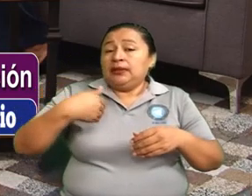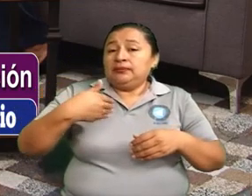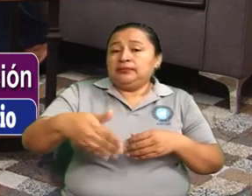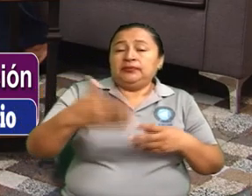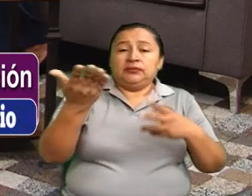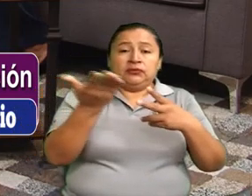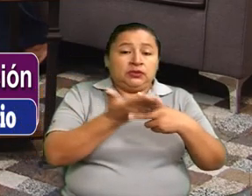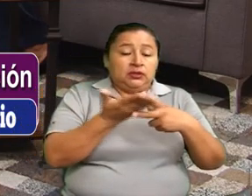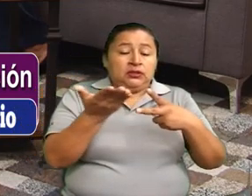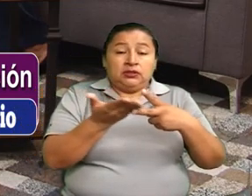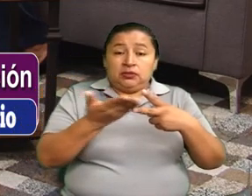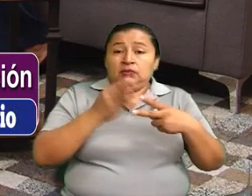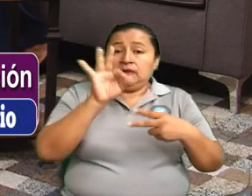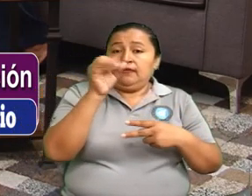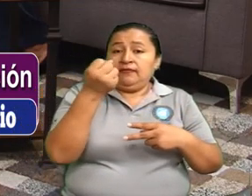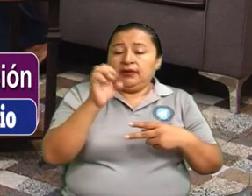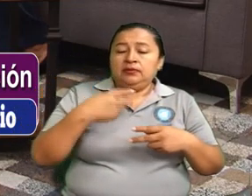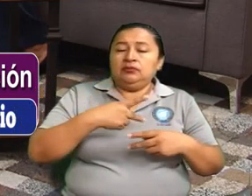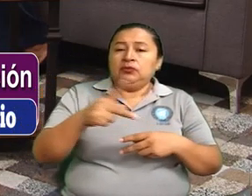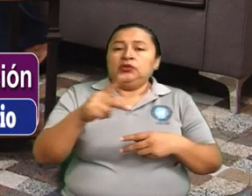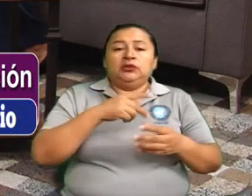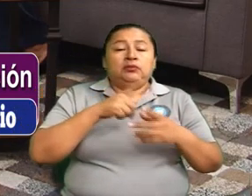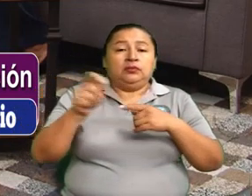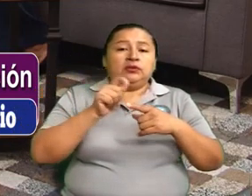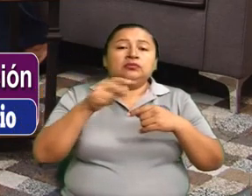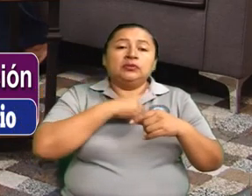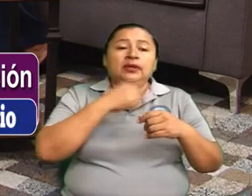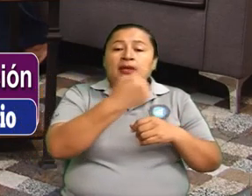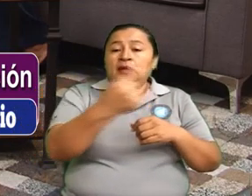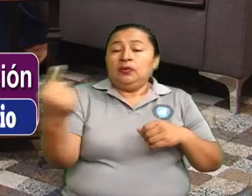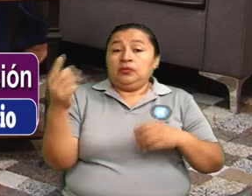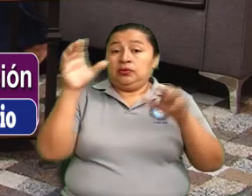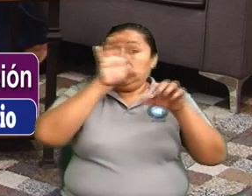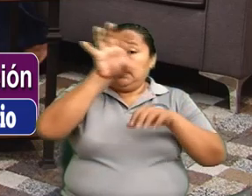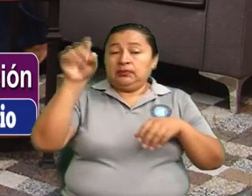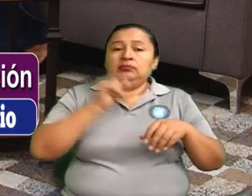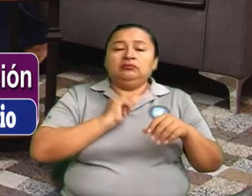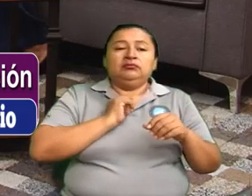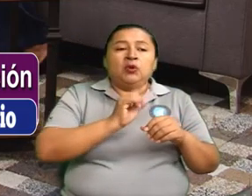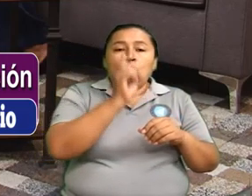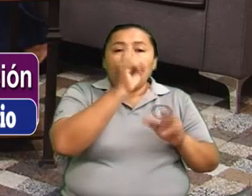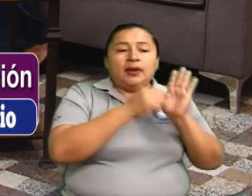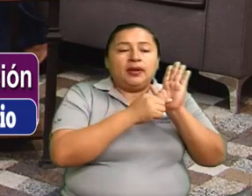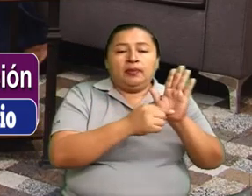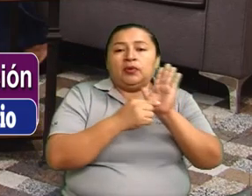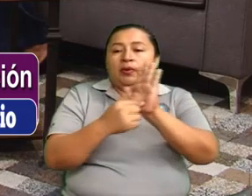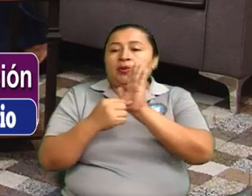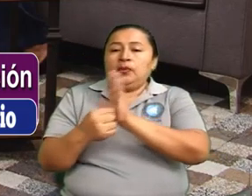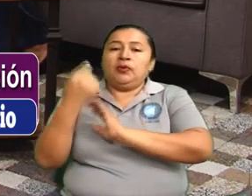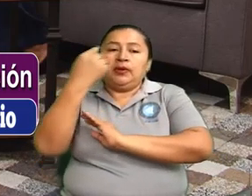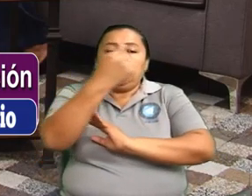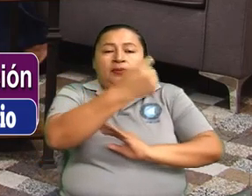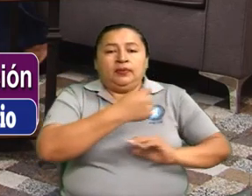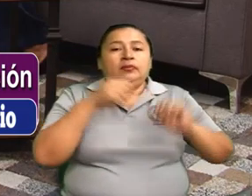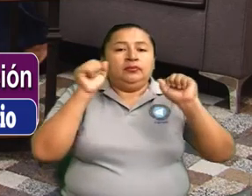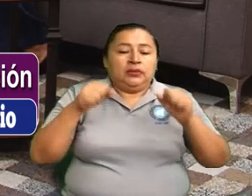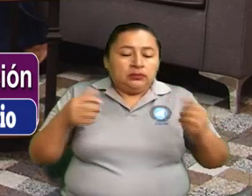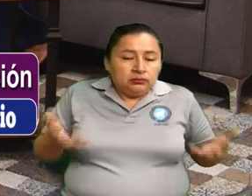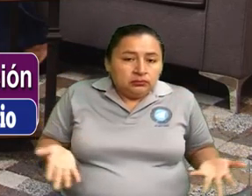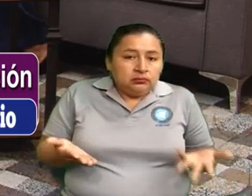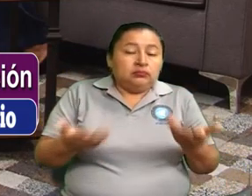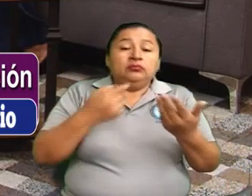en estos próximos meses, donde ya en cada departamento se van a instalar muestras de estas exposiciones para motivar,